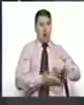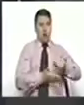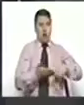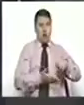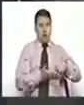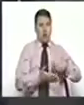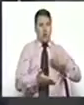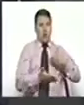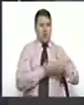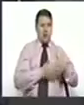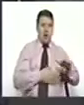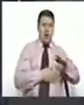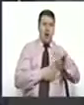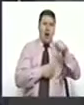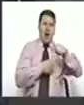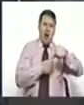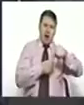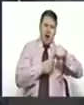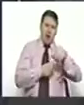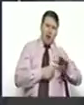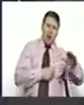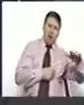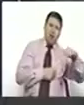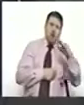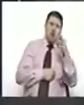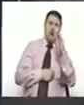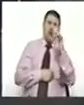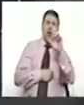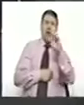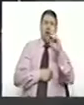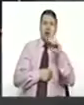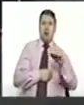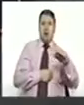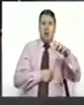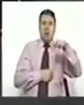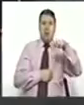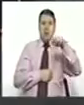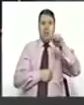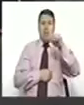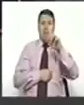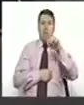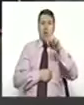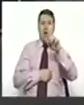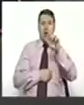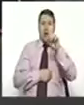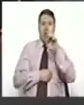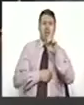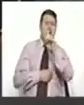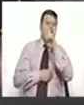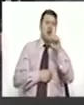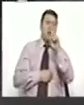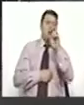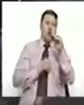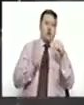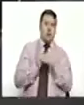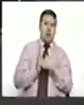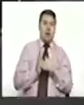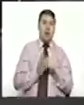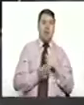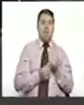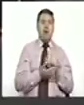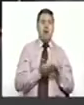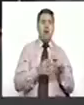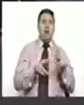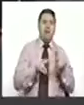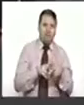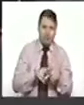carretera que sube de Arauca a Toledo y a Pamplona. 128 mil millones la abandonaron